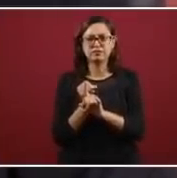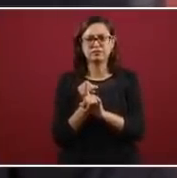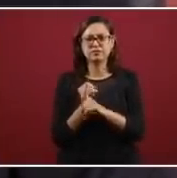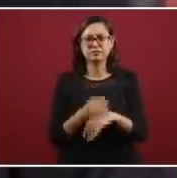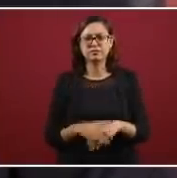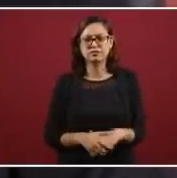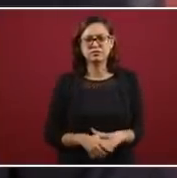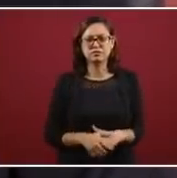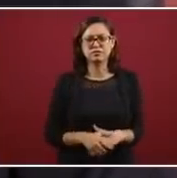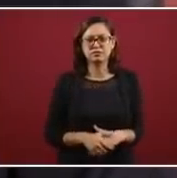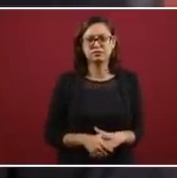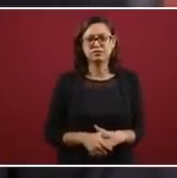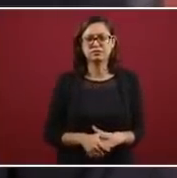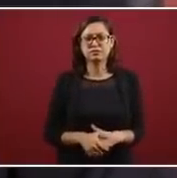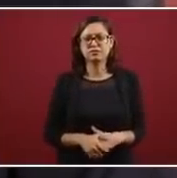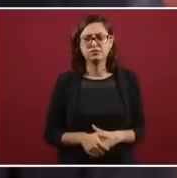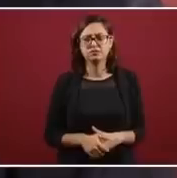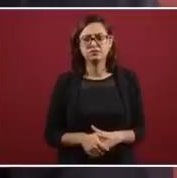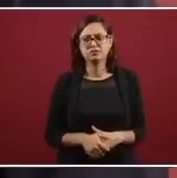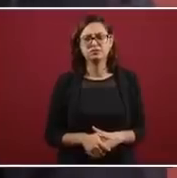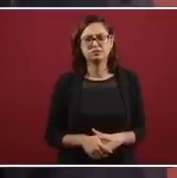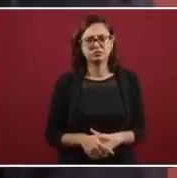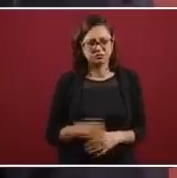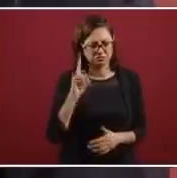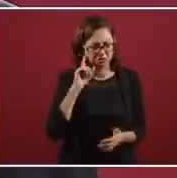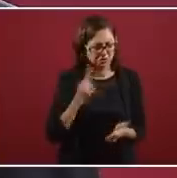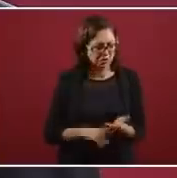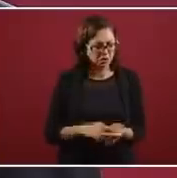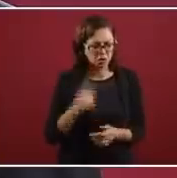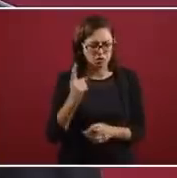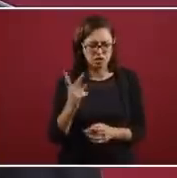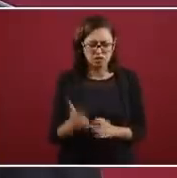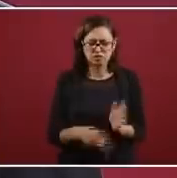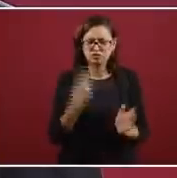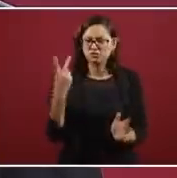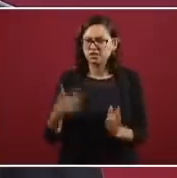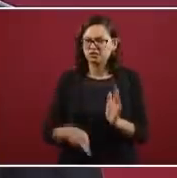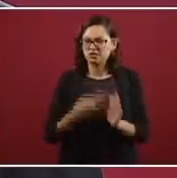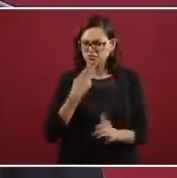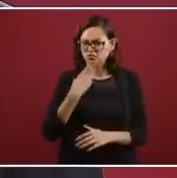creo que le he usado una o dos veces.